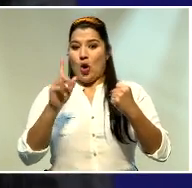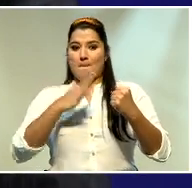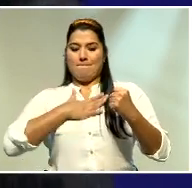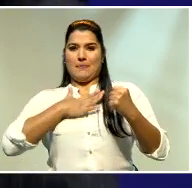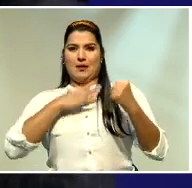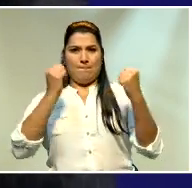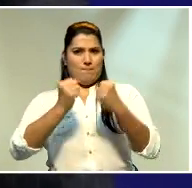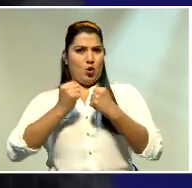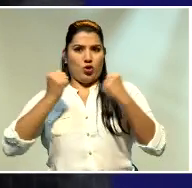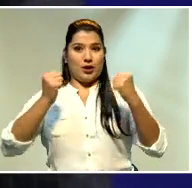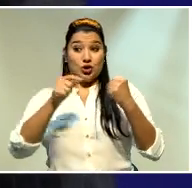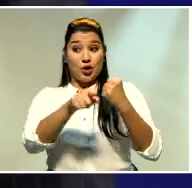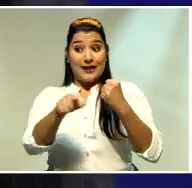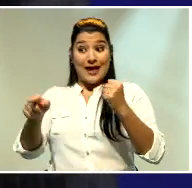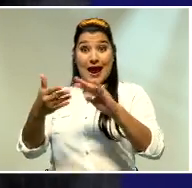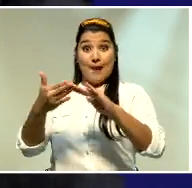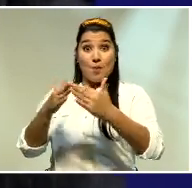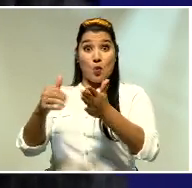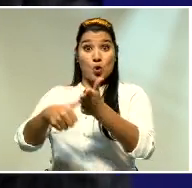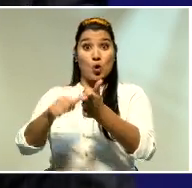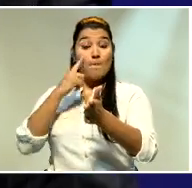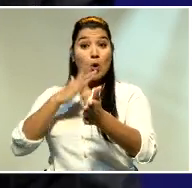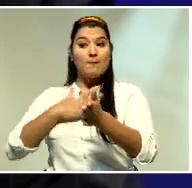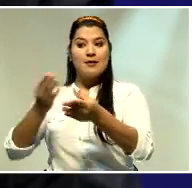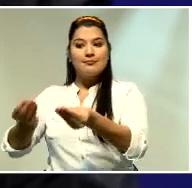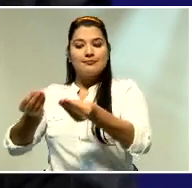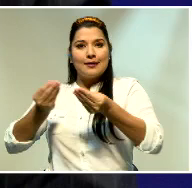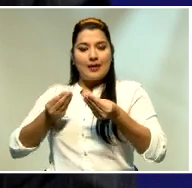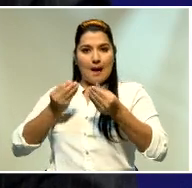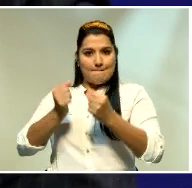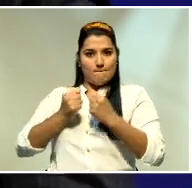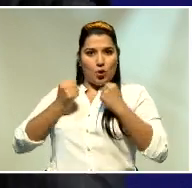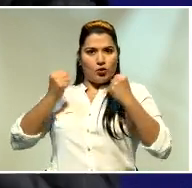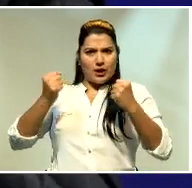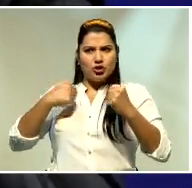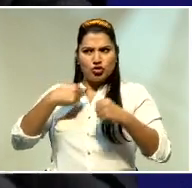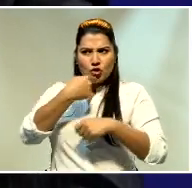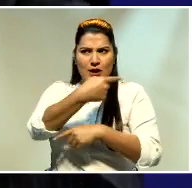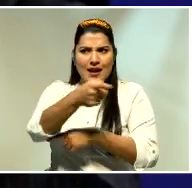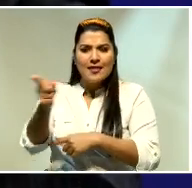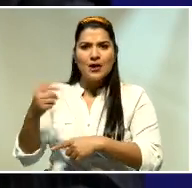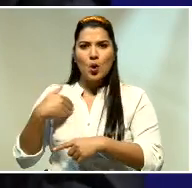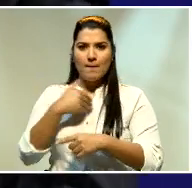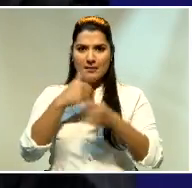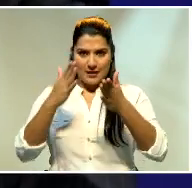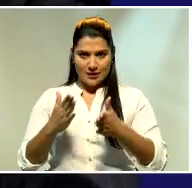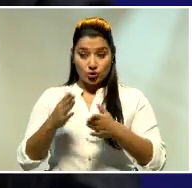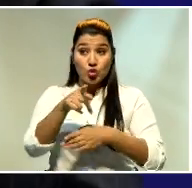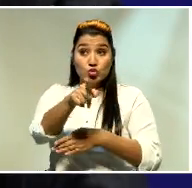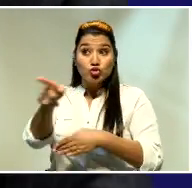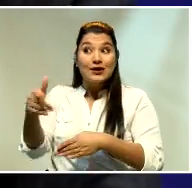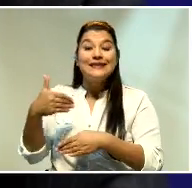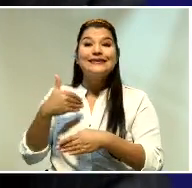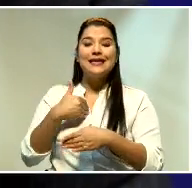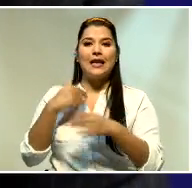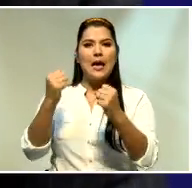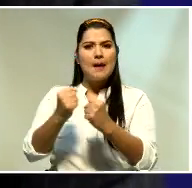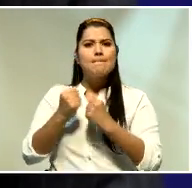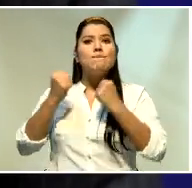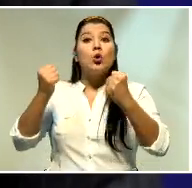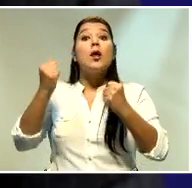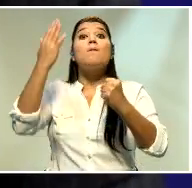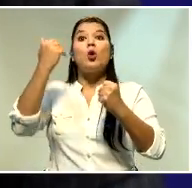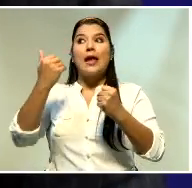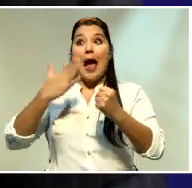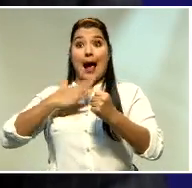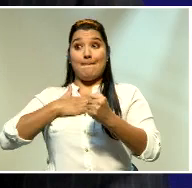Yo se lo digo mucho a mis ministros, ustedes tienen poder en la medida que a mí la Constitución me da el poder para nombrarlos a